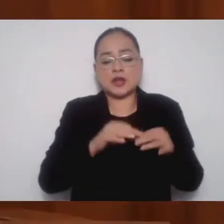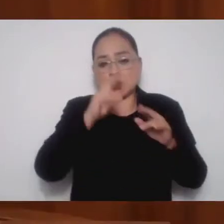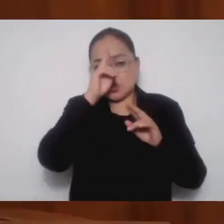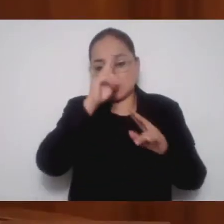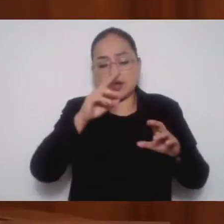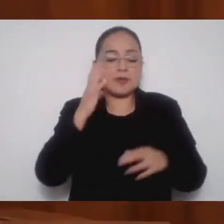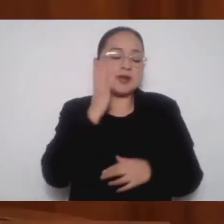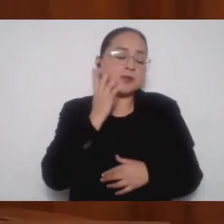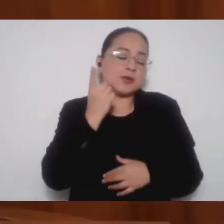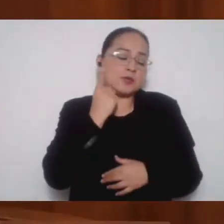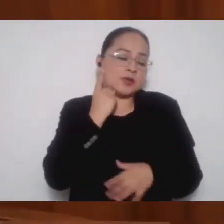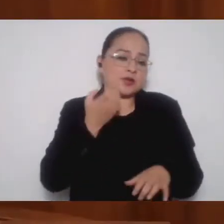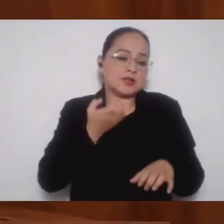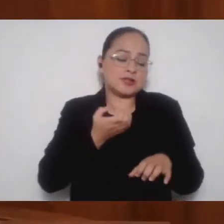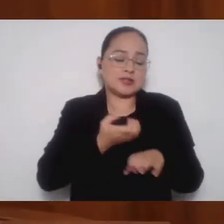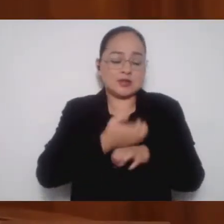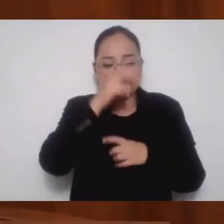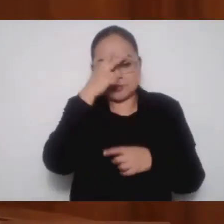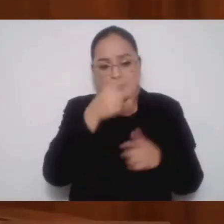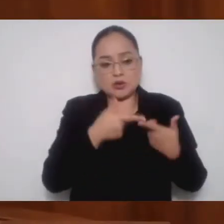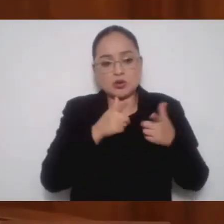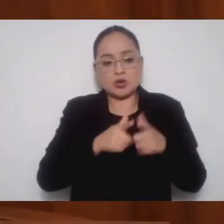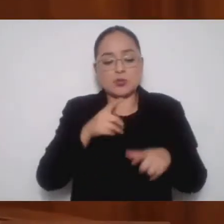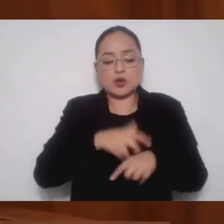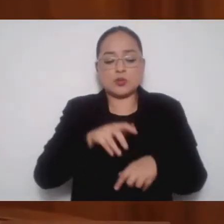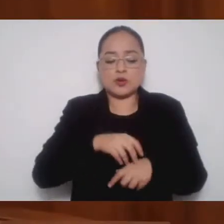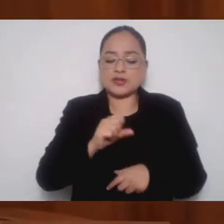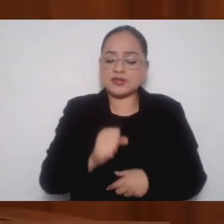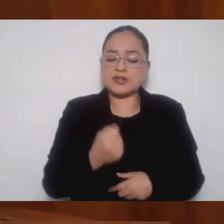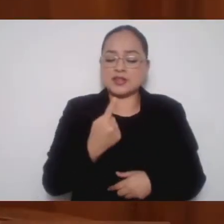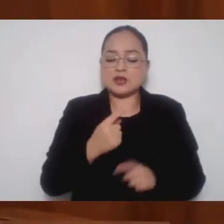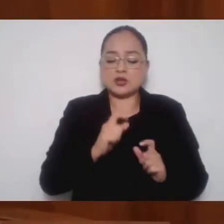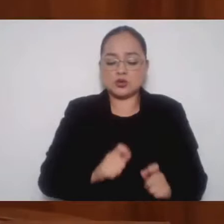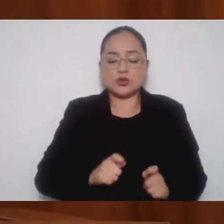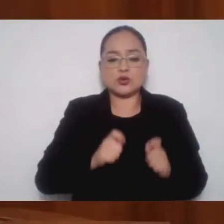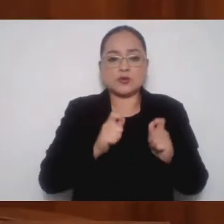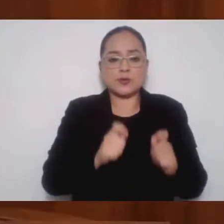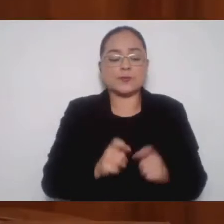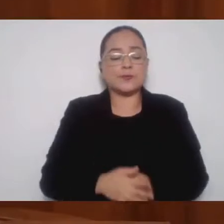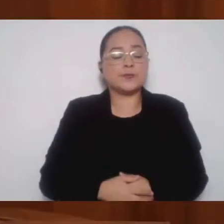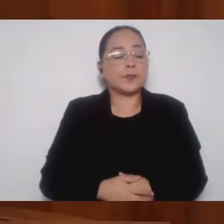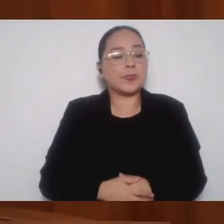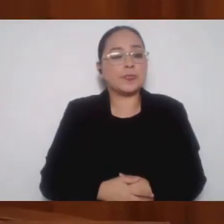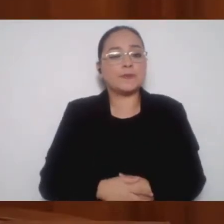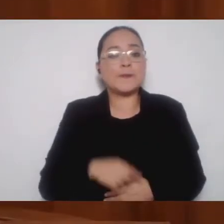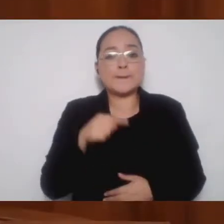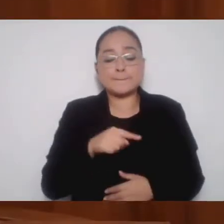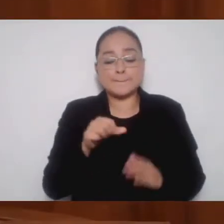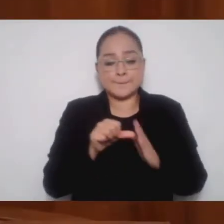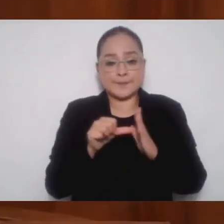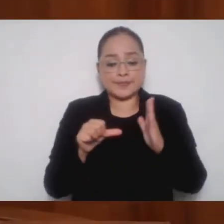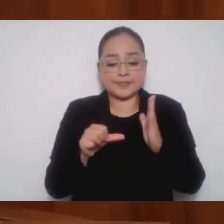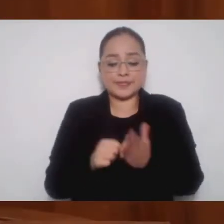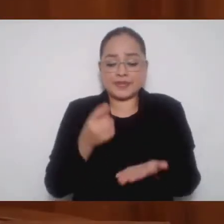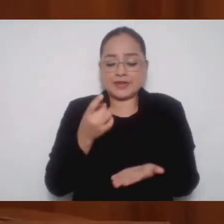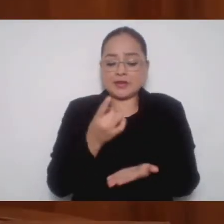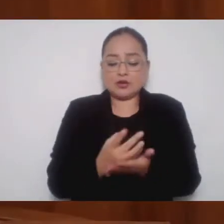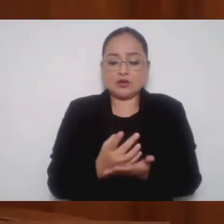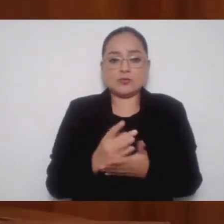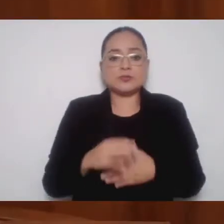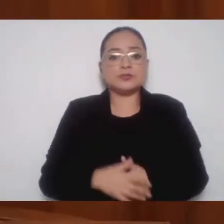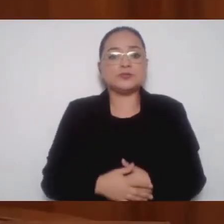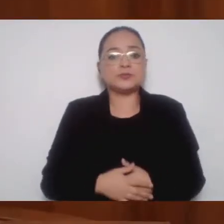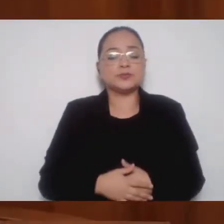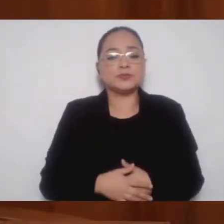Honorable 61ª Legislatura del Estado de México, decreta: artículo